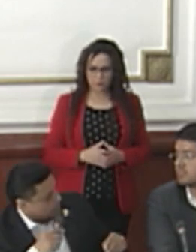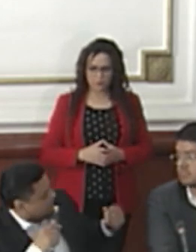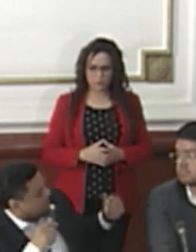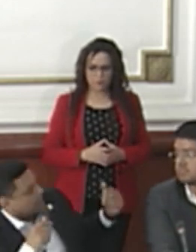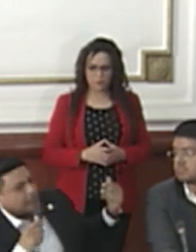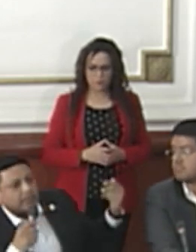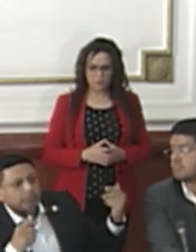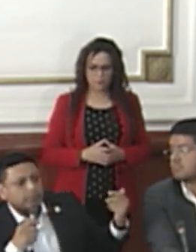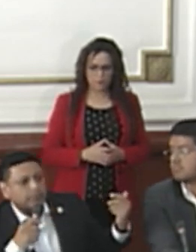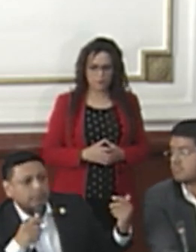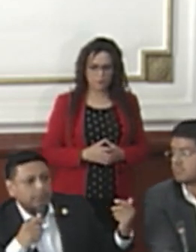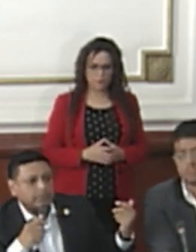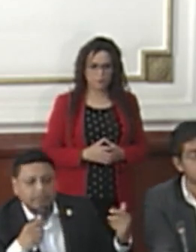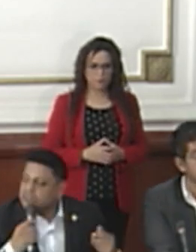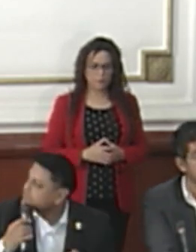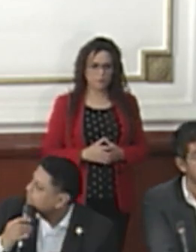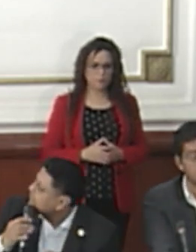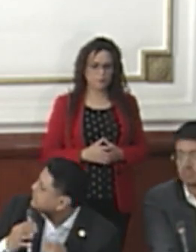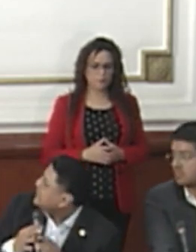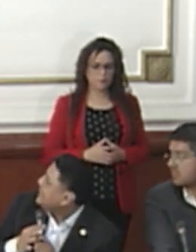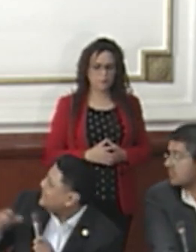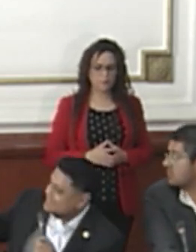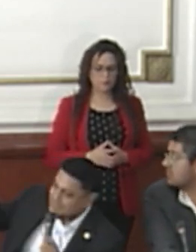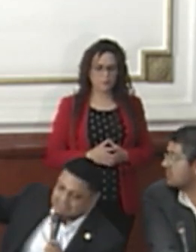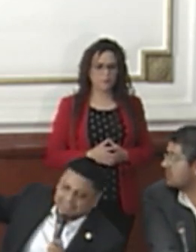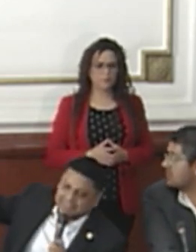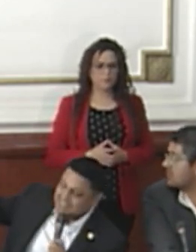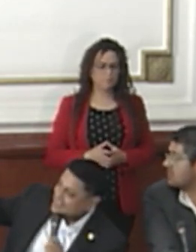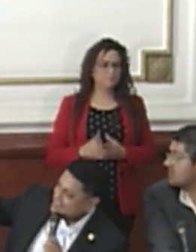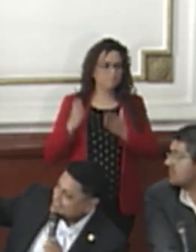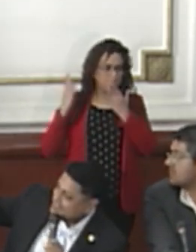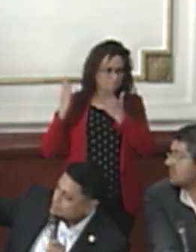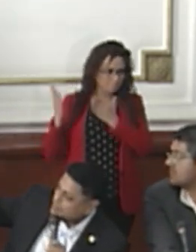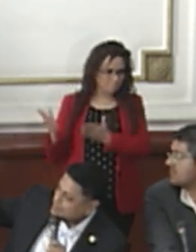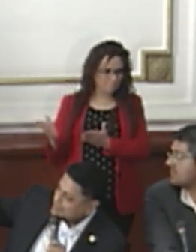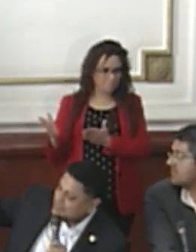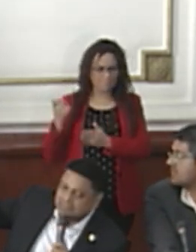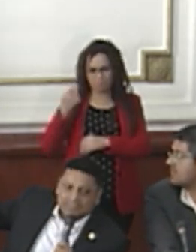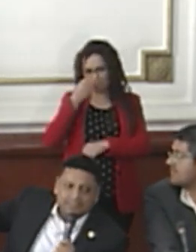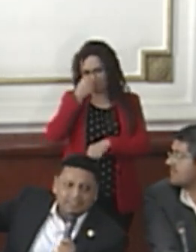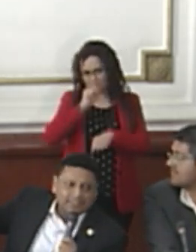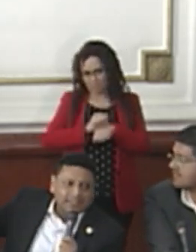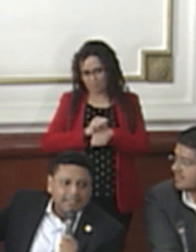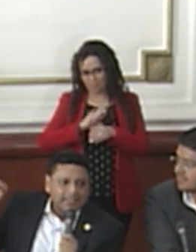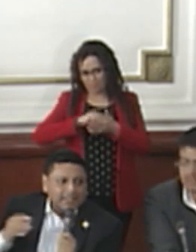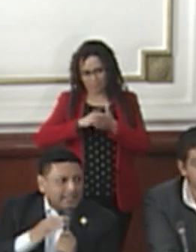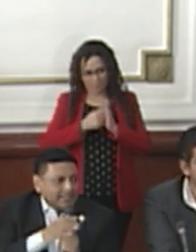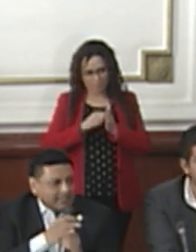Muy bien. ¿Dónde está Brandon? Aquí está. Discúlpeme, Nan.